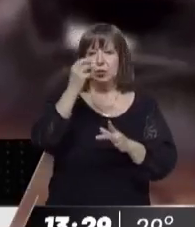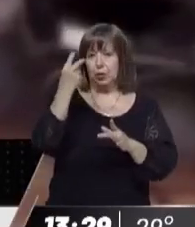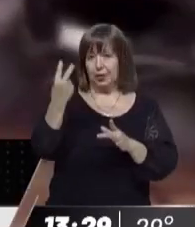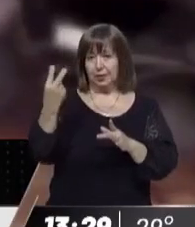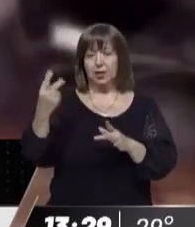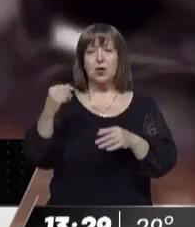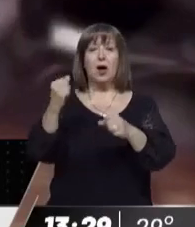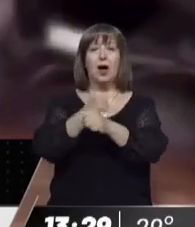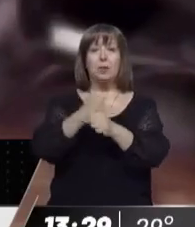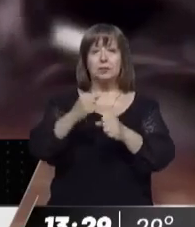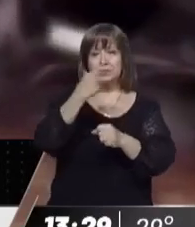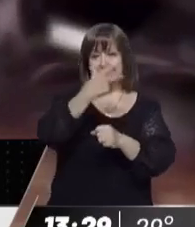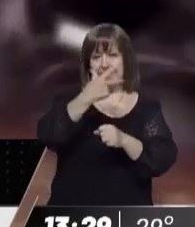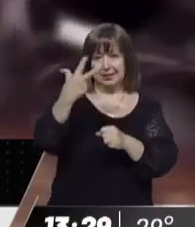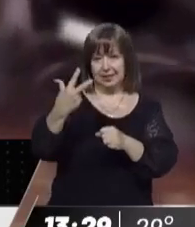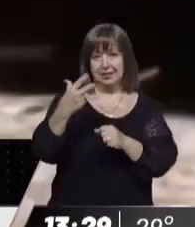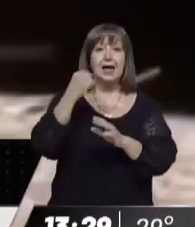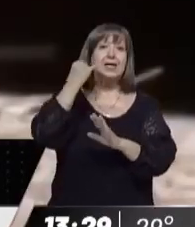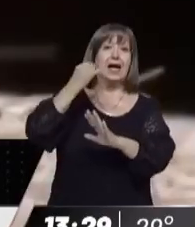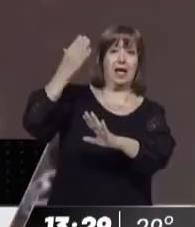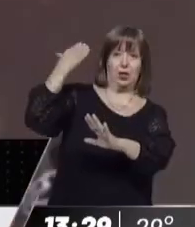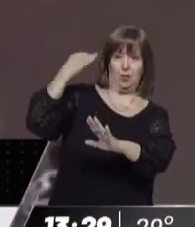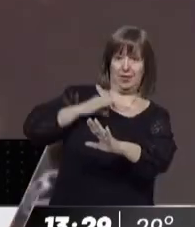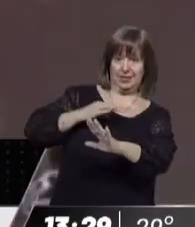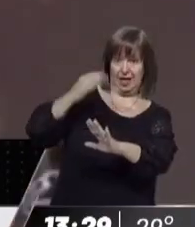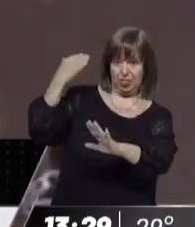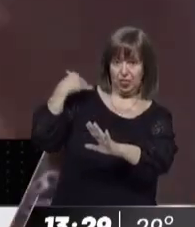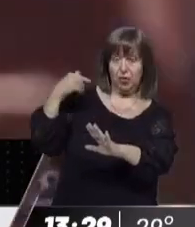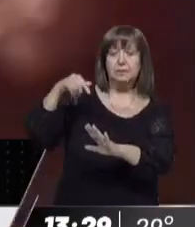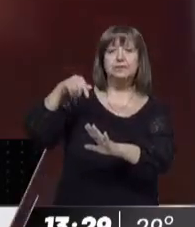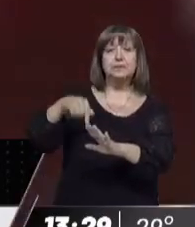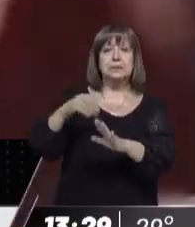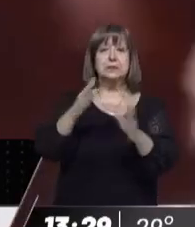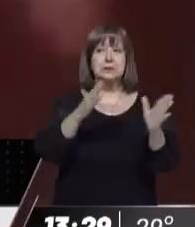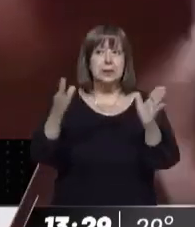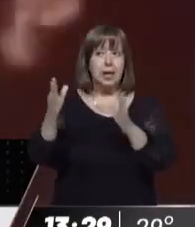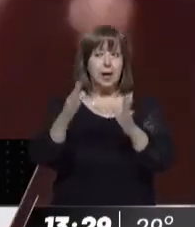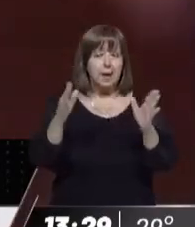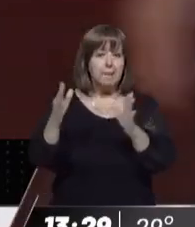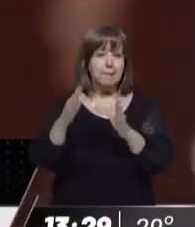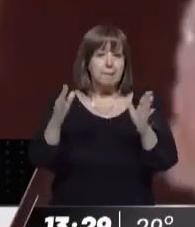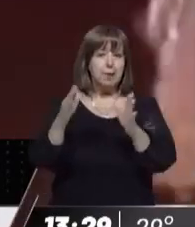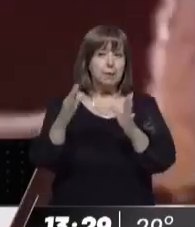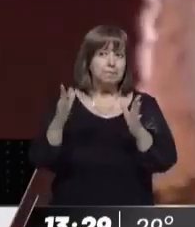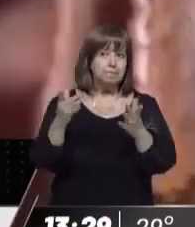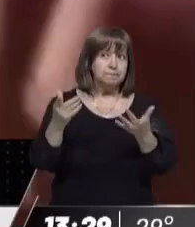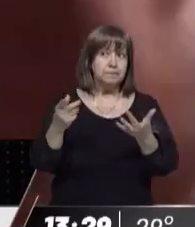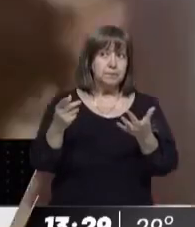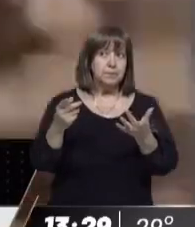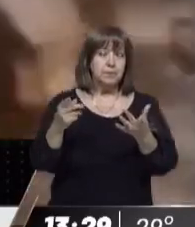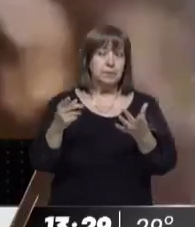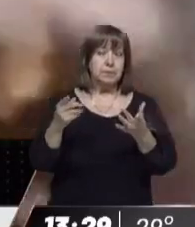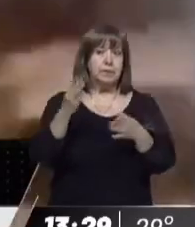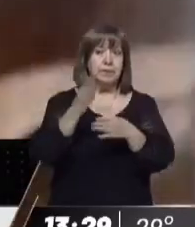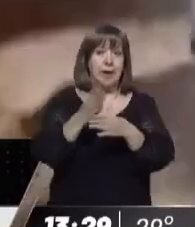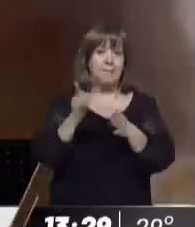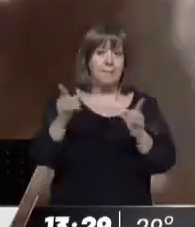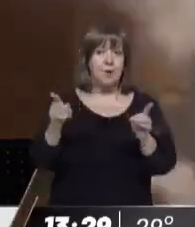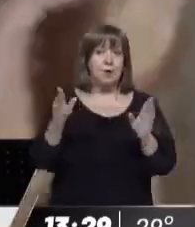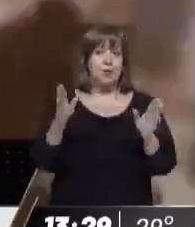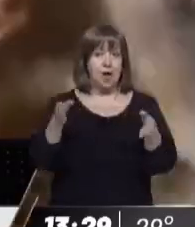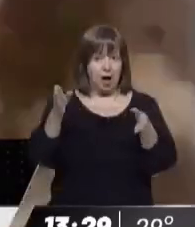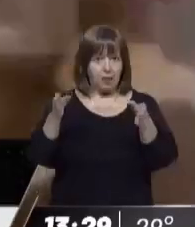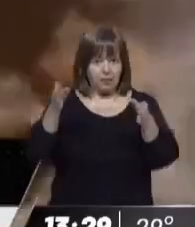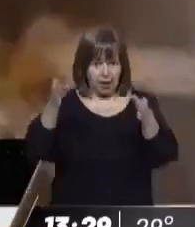con 33 casos confirmados. Es decir, que para un periodo que es la mitad del tiempo de esta